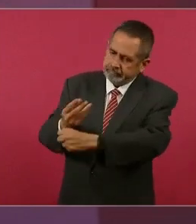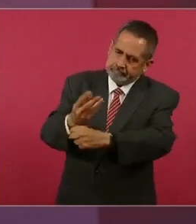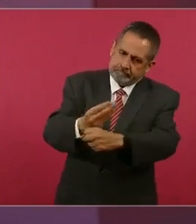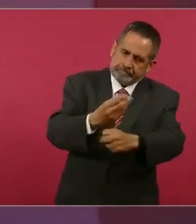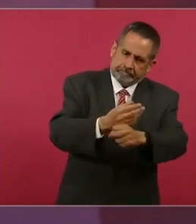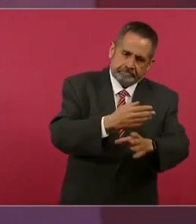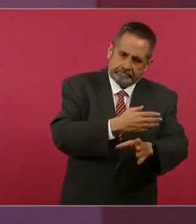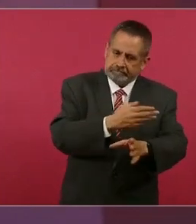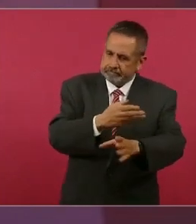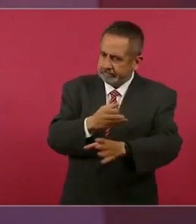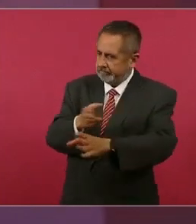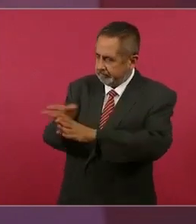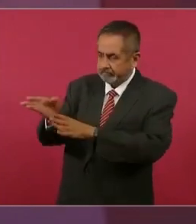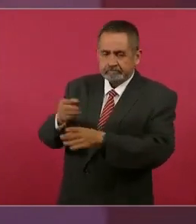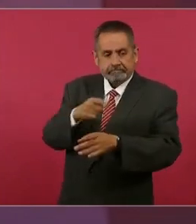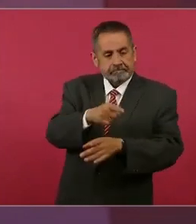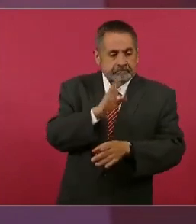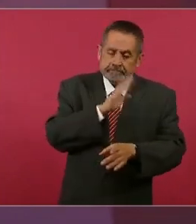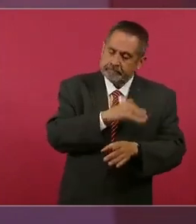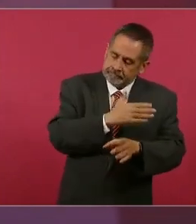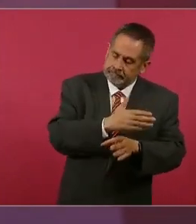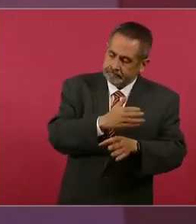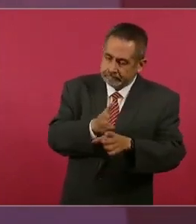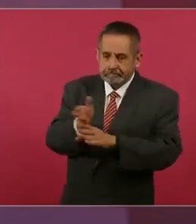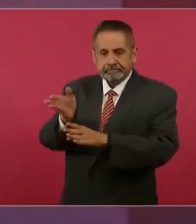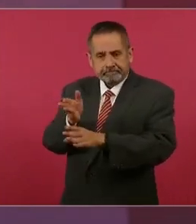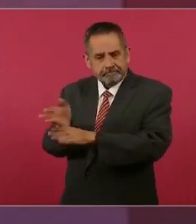a enderezar entuertos.